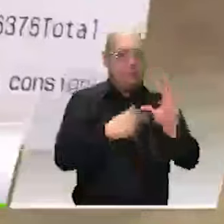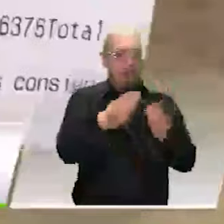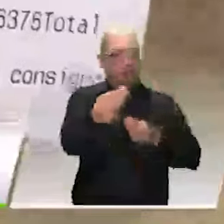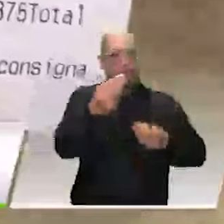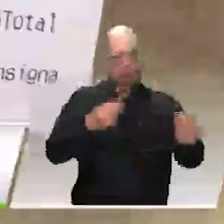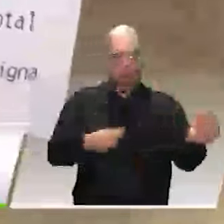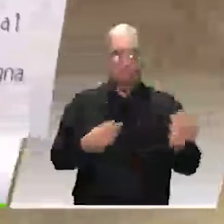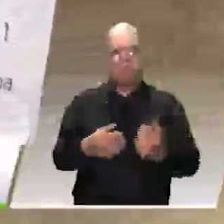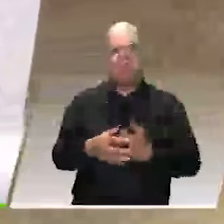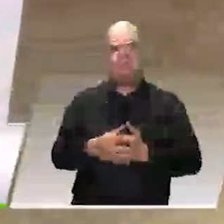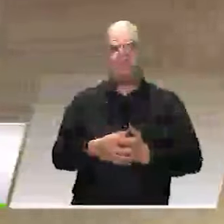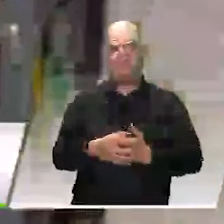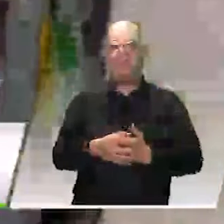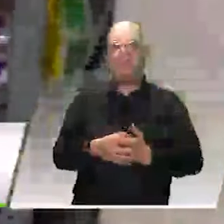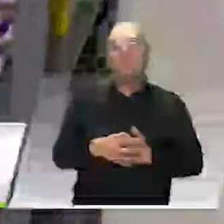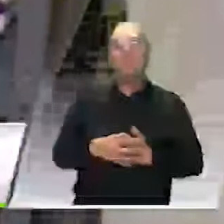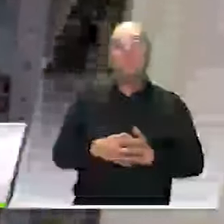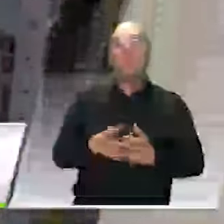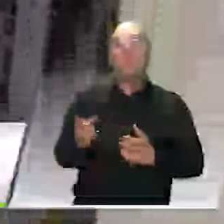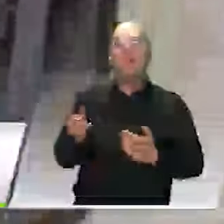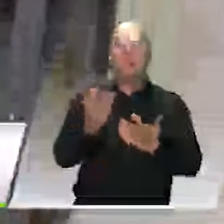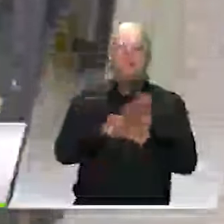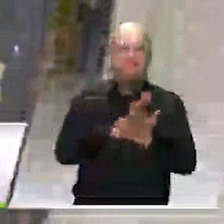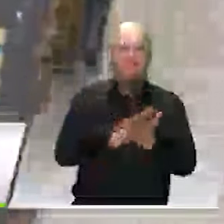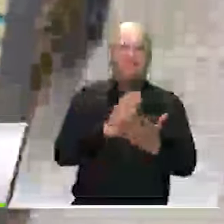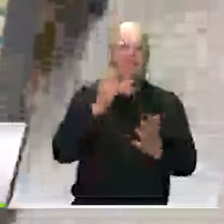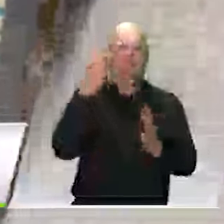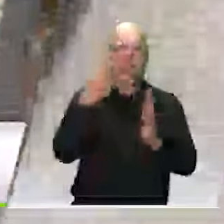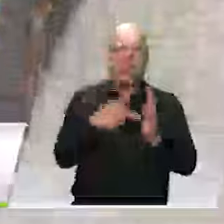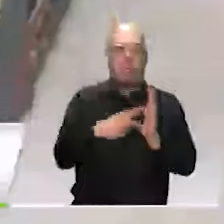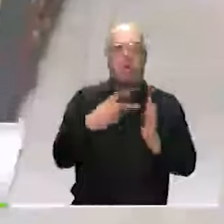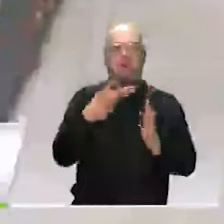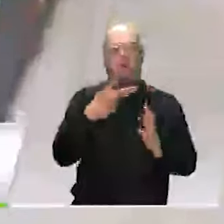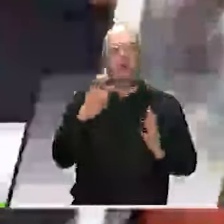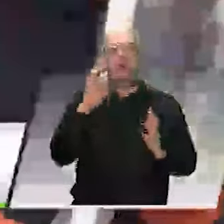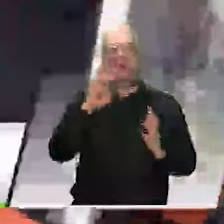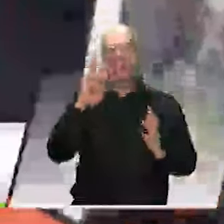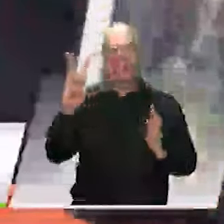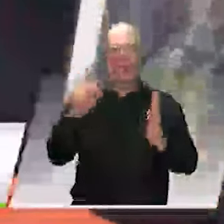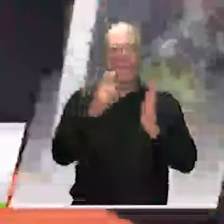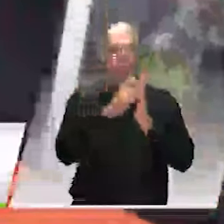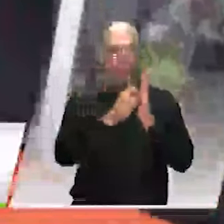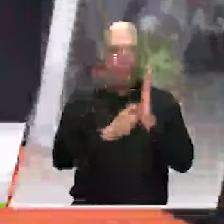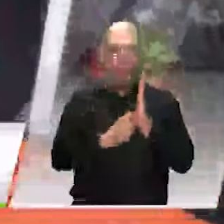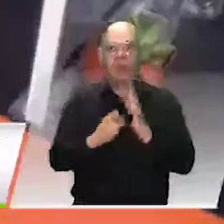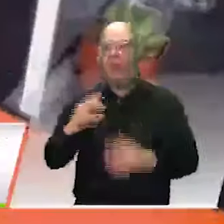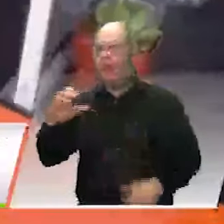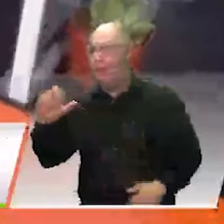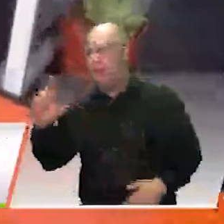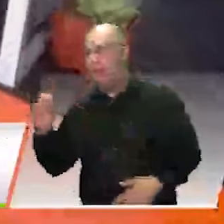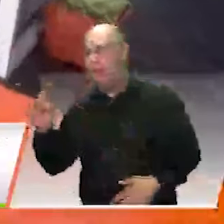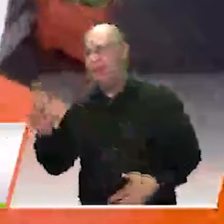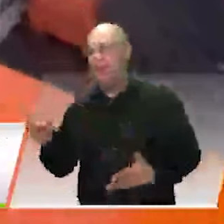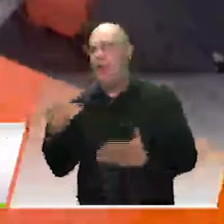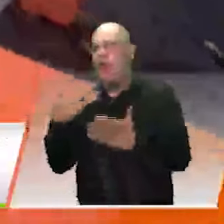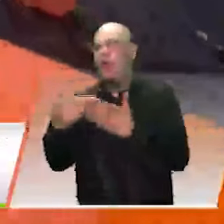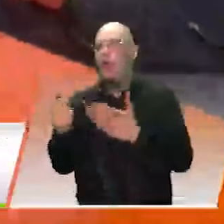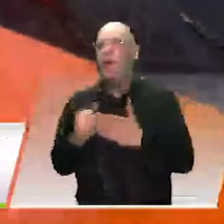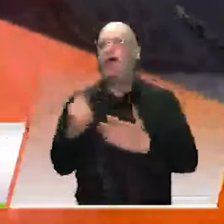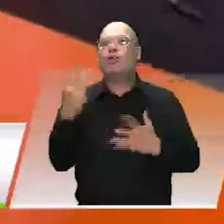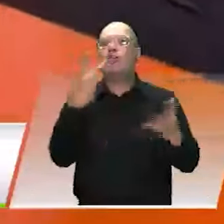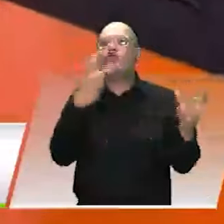Mientras que Doña Doris ingresó materiales y acumuló 2.236 puntos, don Carlos vino a realizar una compra con los más de 200.000 puntos que